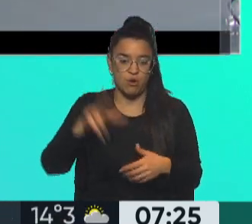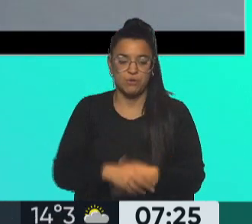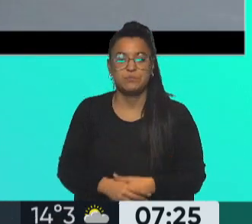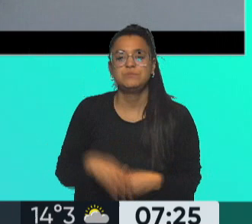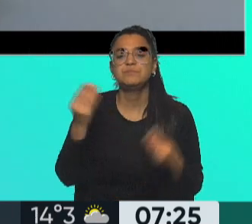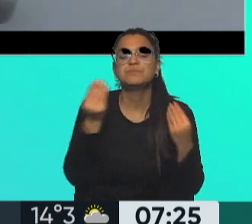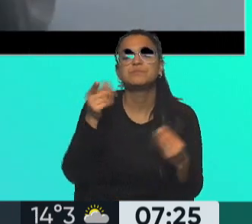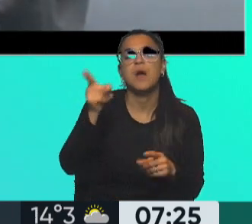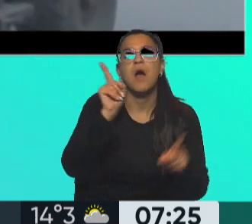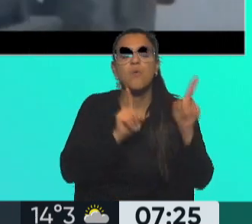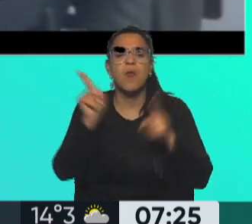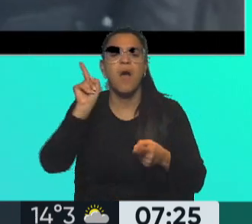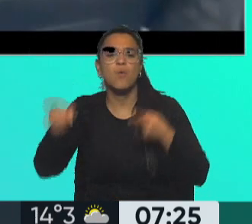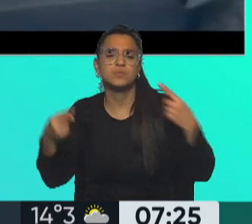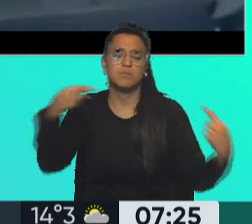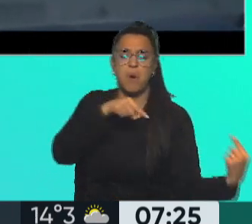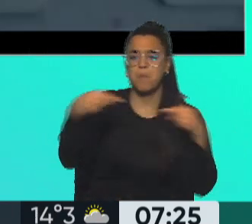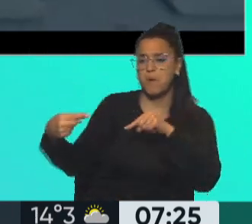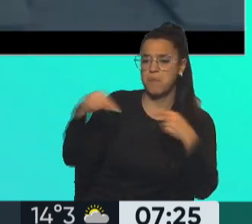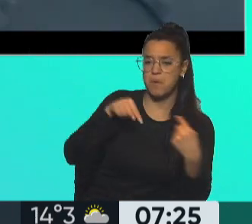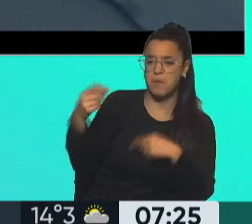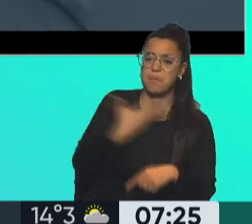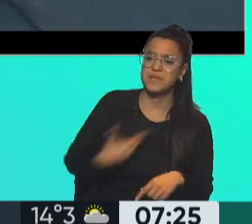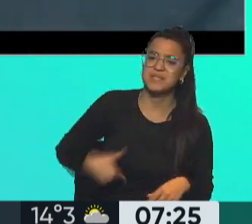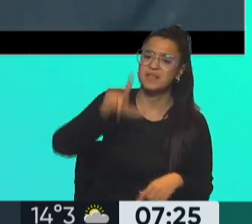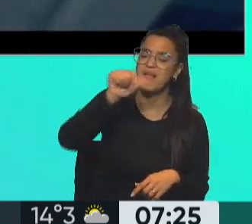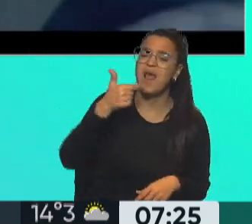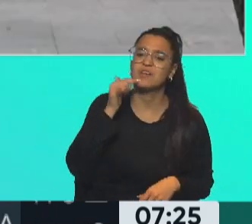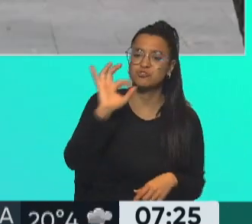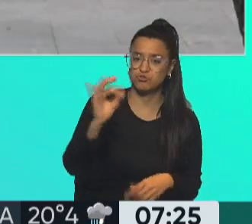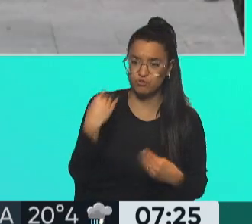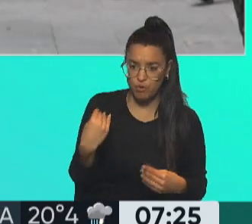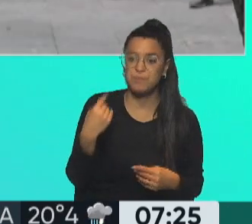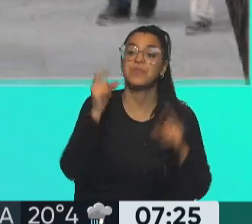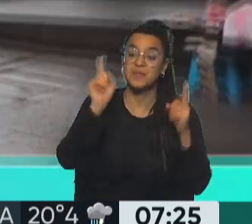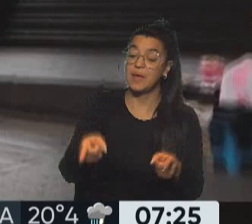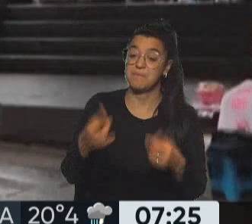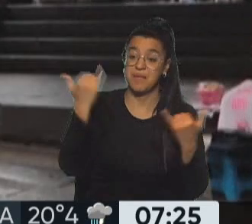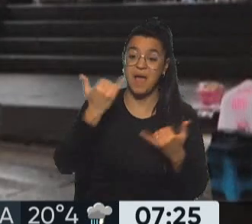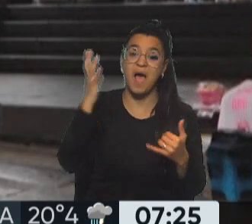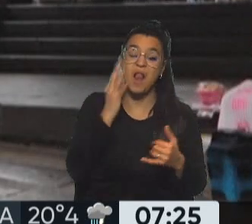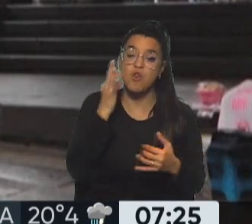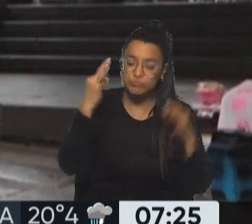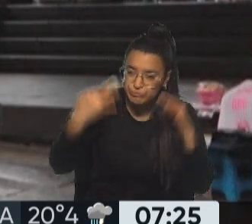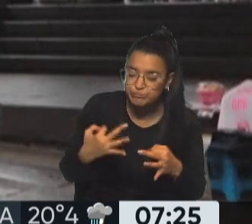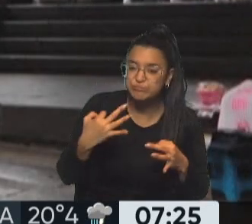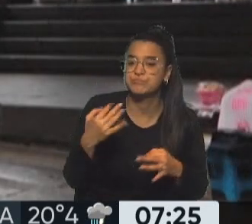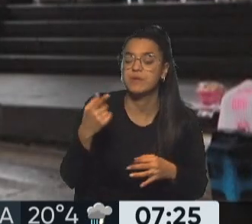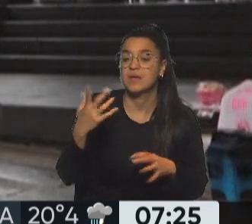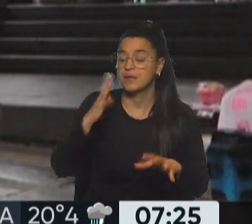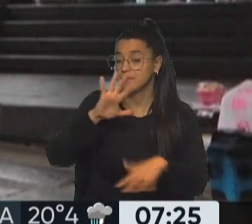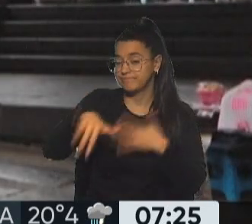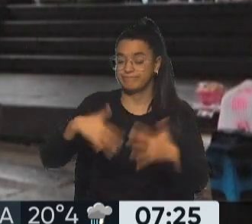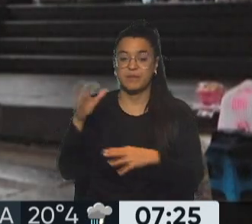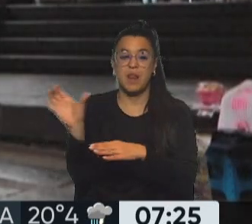qué pasa con esas acusaciones cruzadas que involucraban a los familiares del presidente Lasso? Claro, porque también hay un hecho puntual que esta semana estalló en Ecuador que